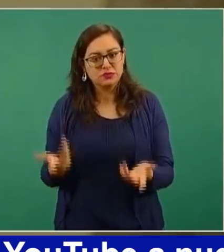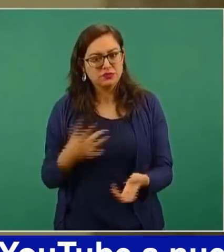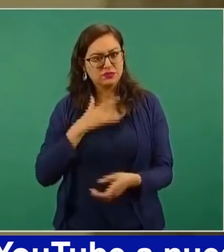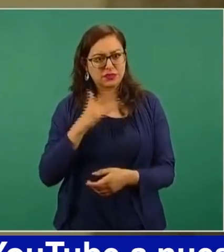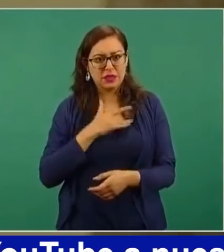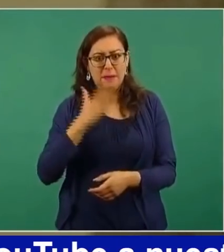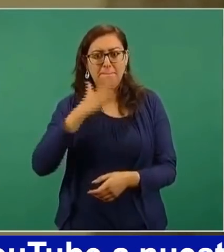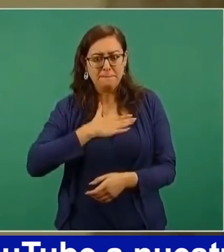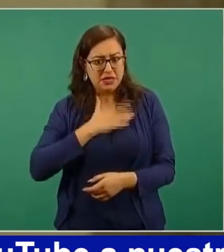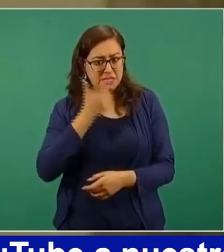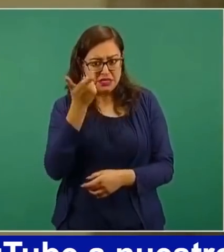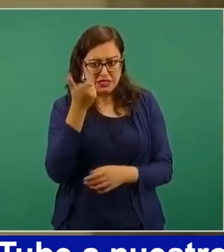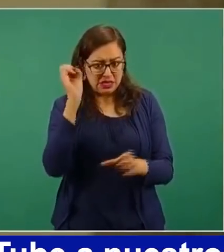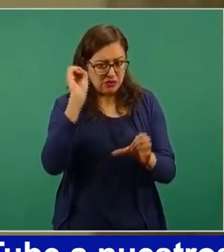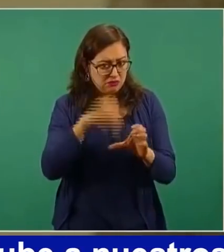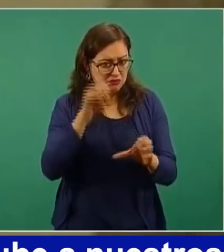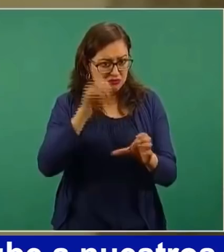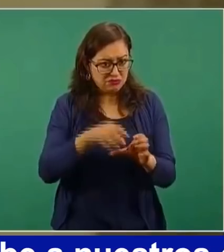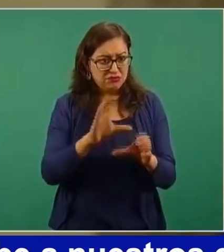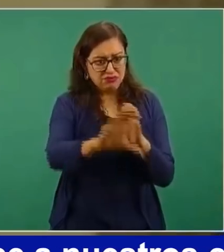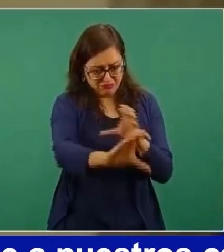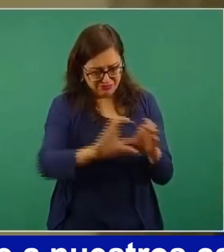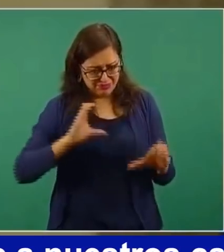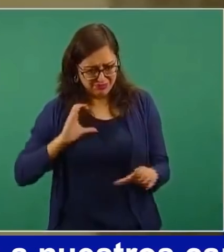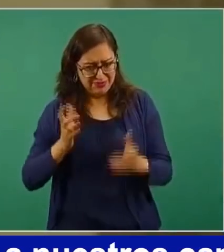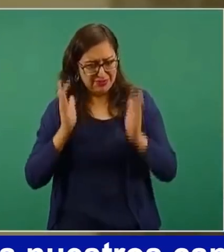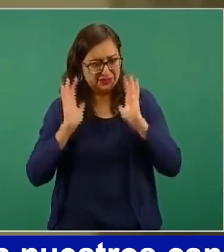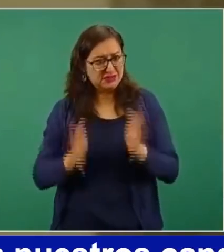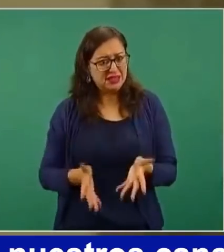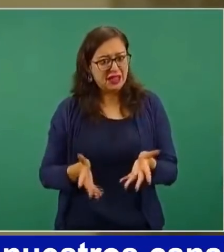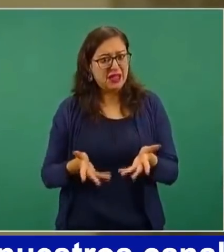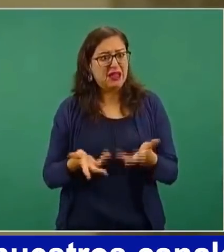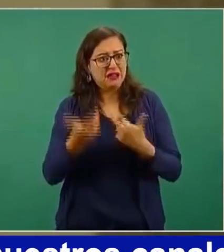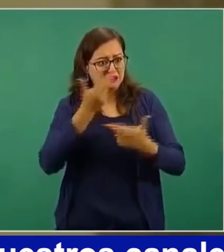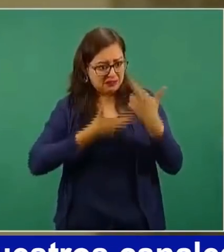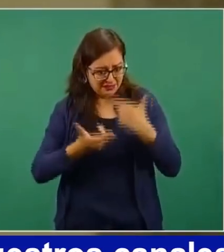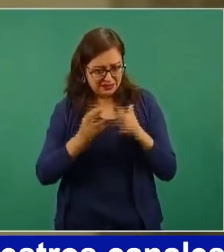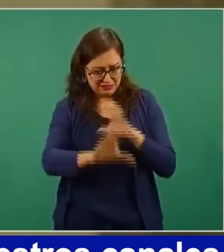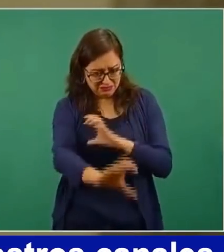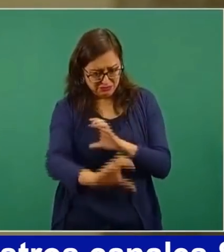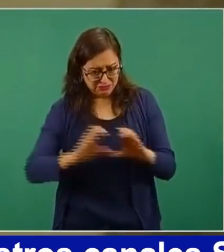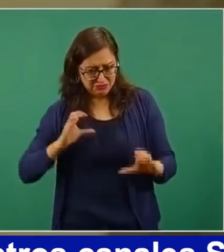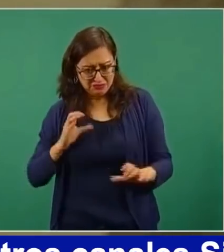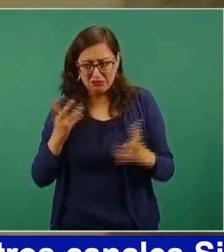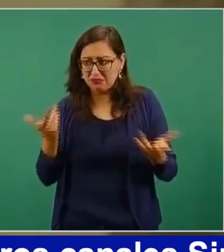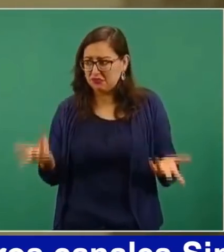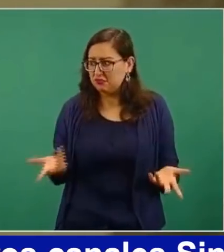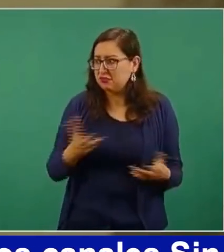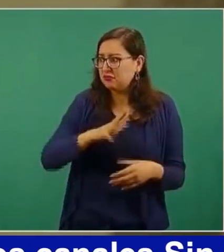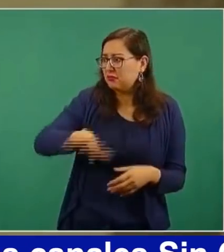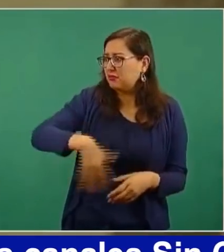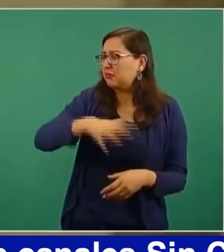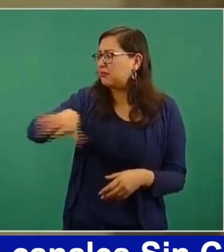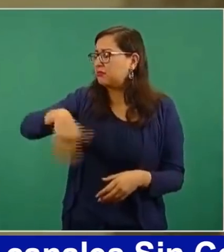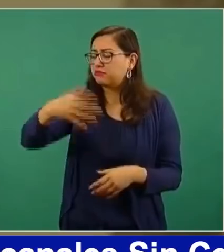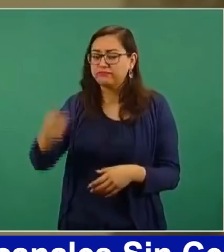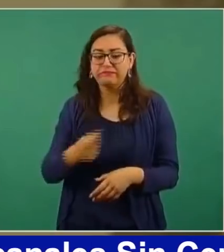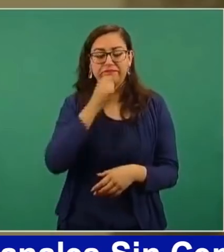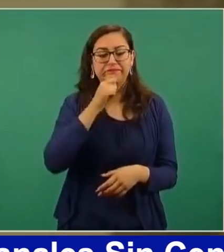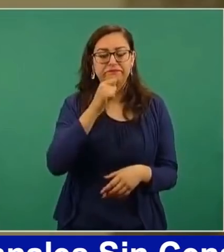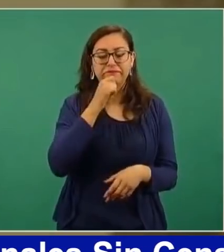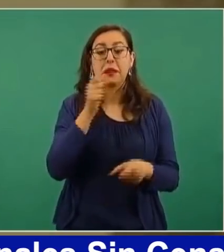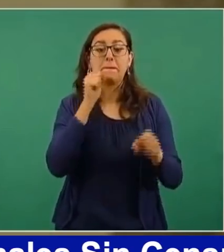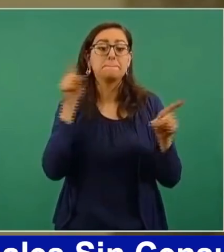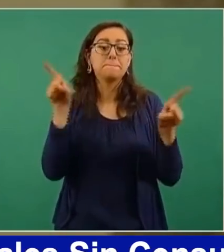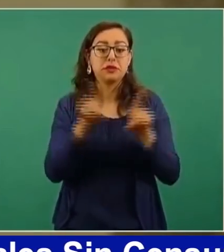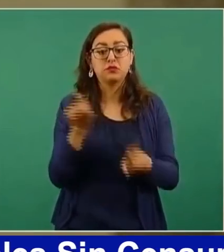sus ahorros y que han buscado diversas vías. Igualmente aquí revisé esa conferencia, hubo otro compañero reportero